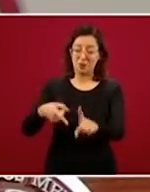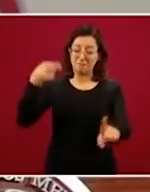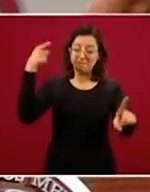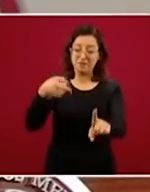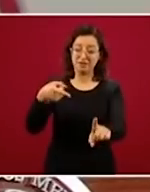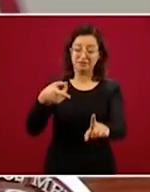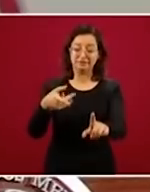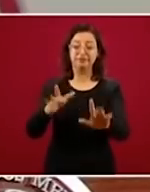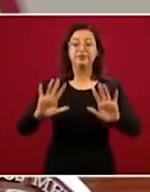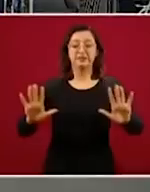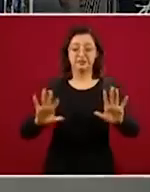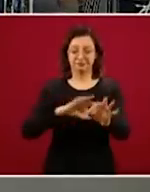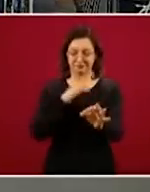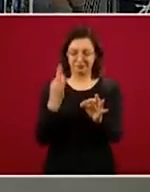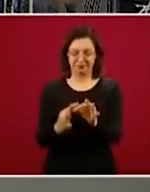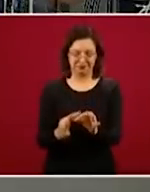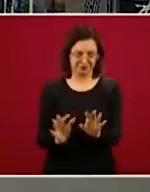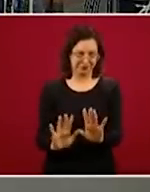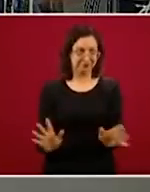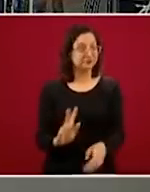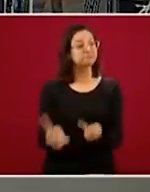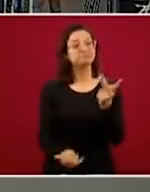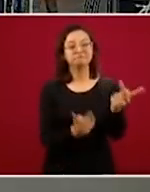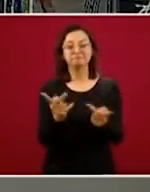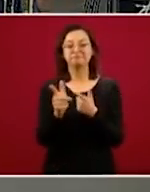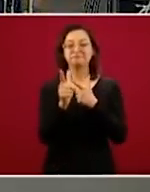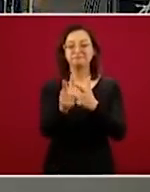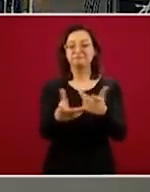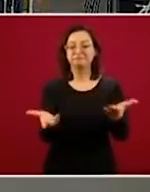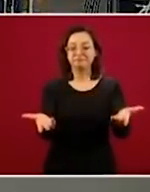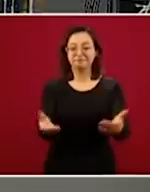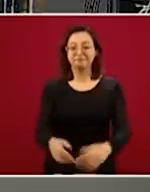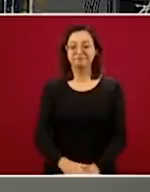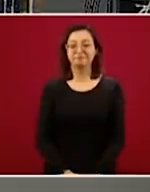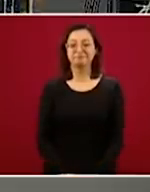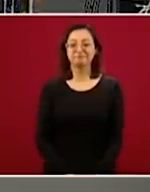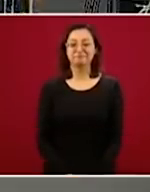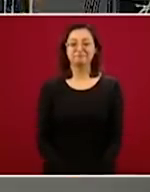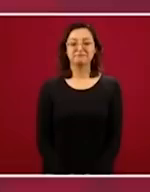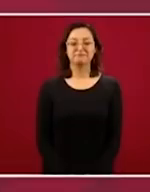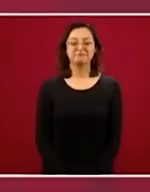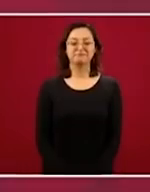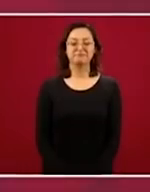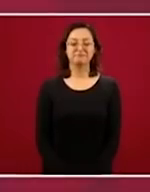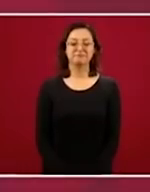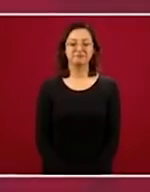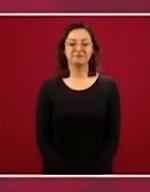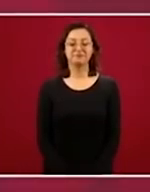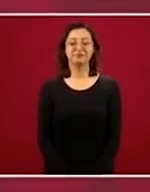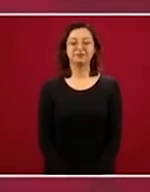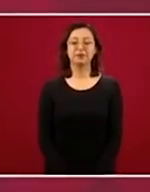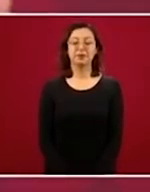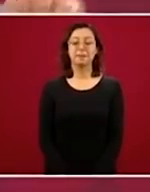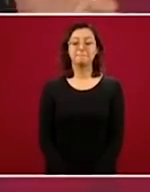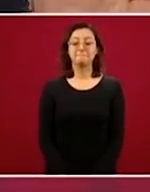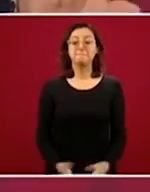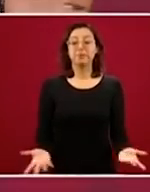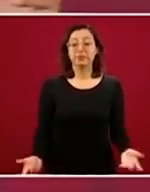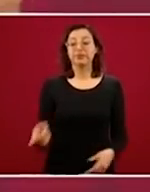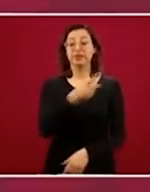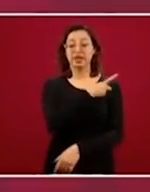bueno ya lo a que tú hay que regularizar esto